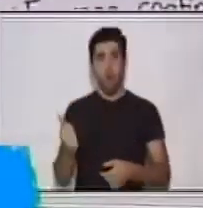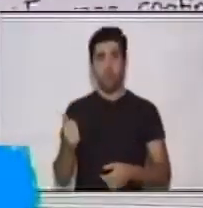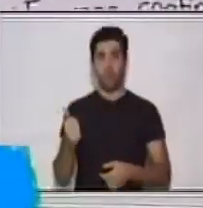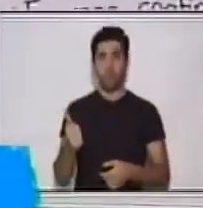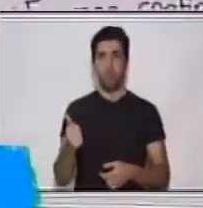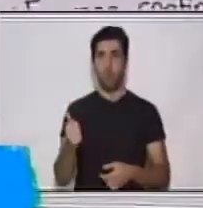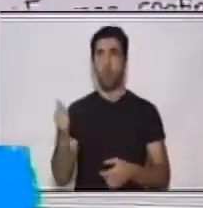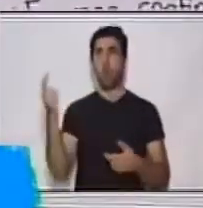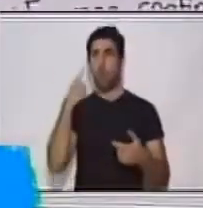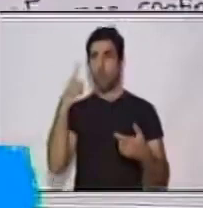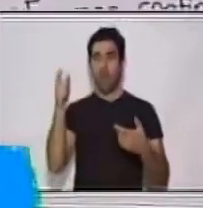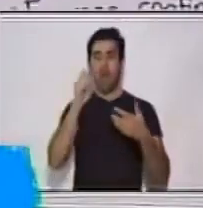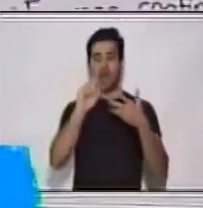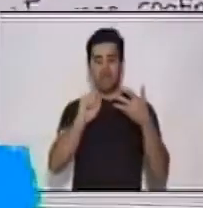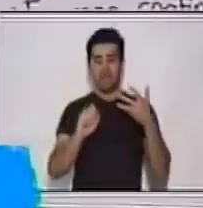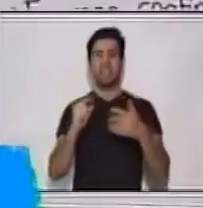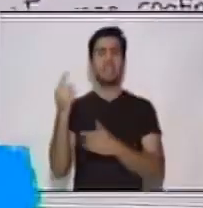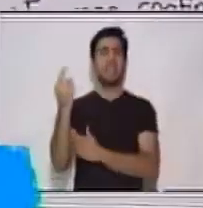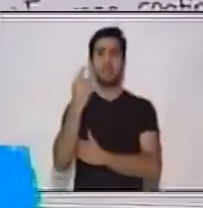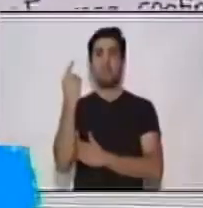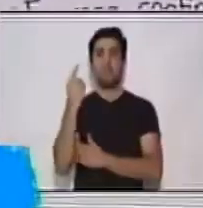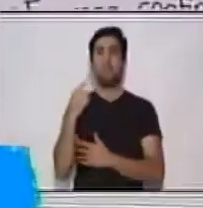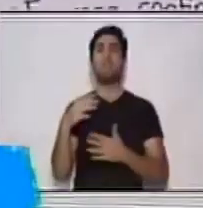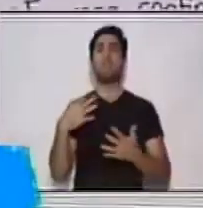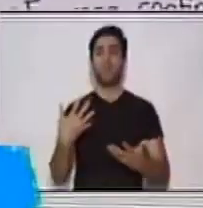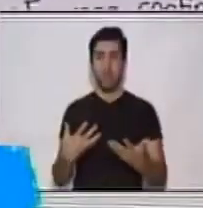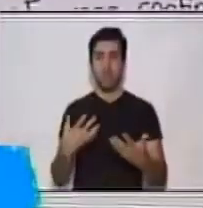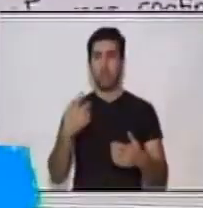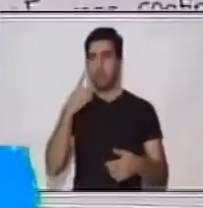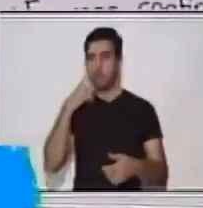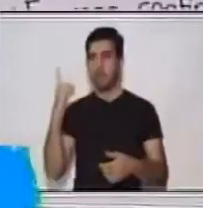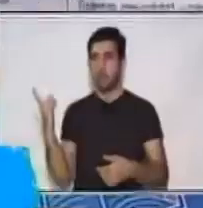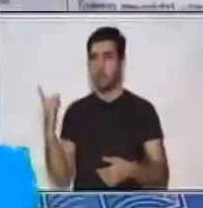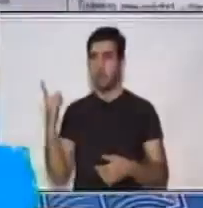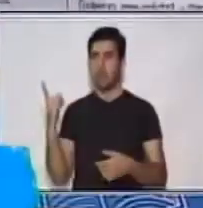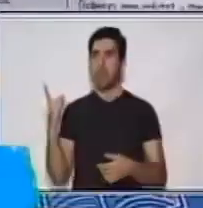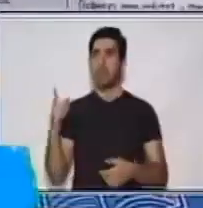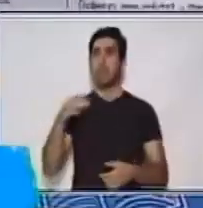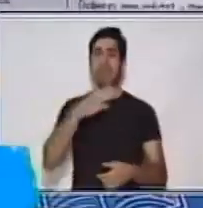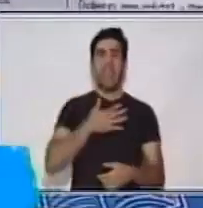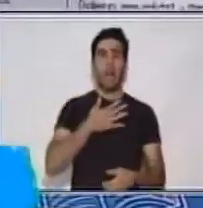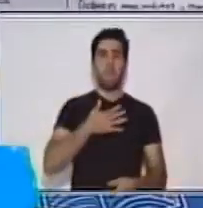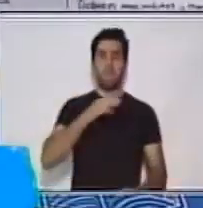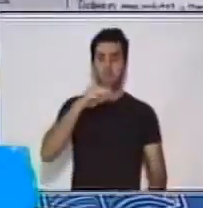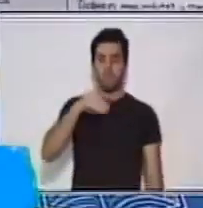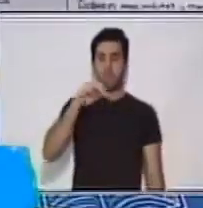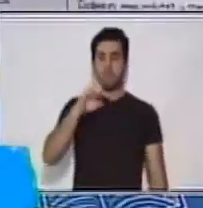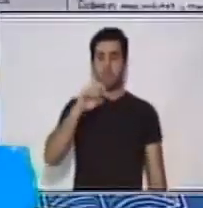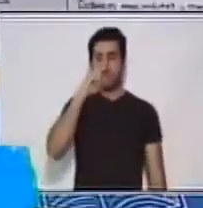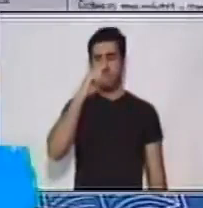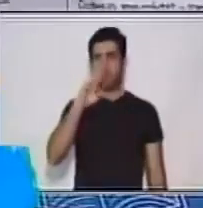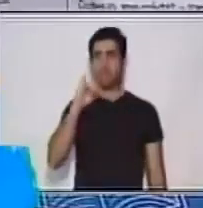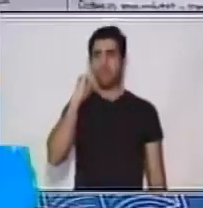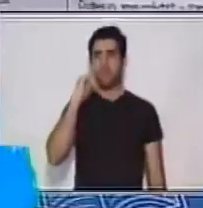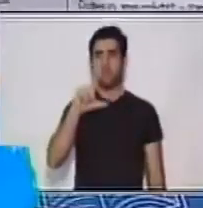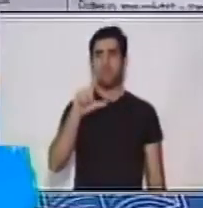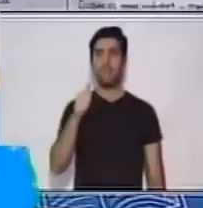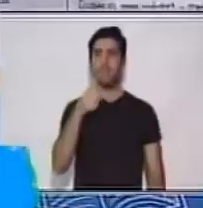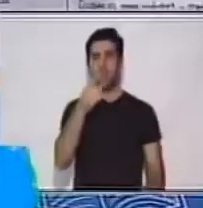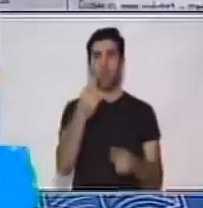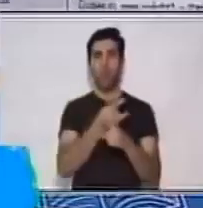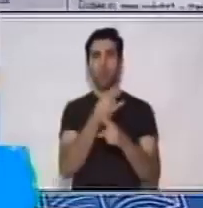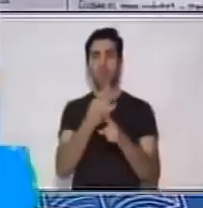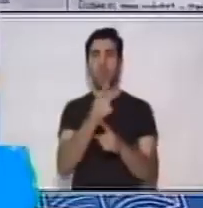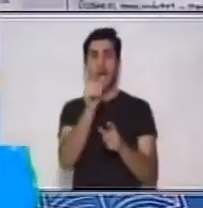Otro de los elementos importantes es la métrica y esto corresponde a la cantidad de sílabas que tiene un verso.